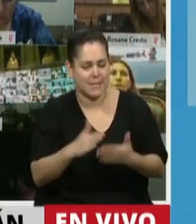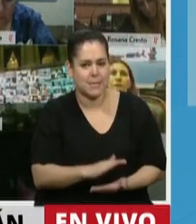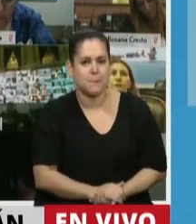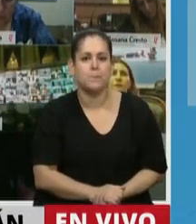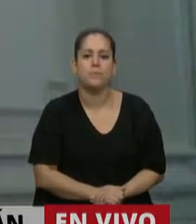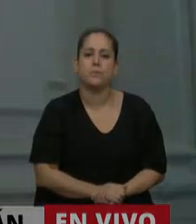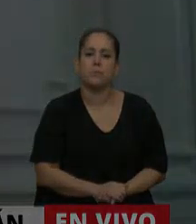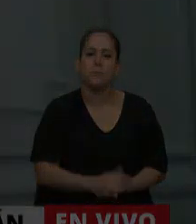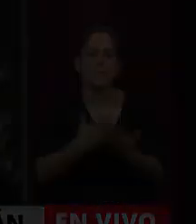Gracias, diputada.